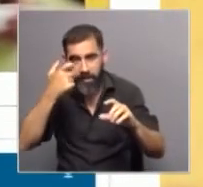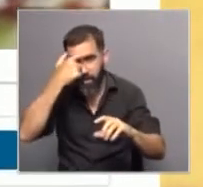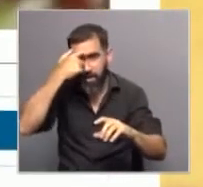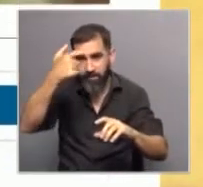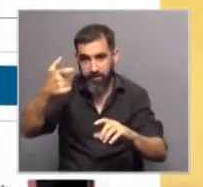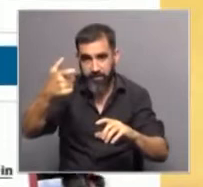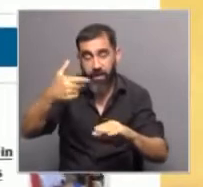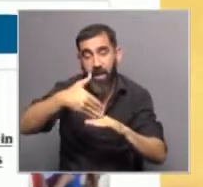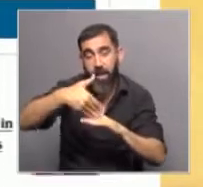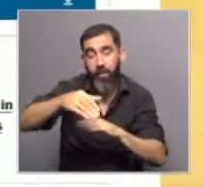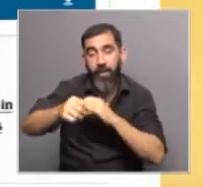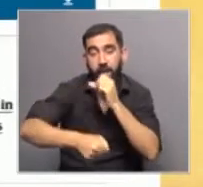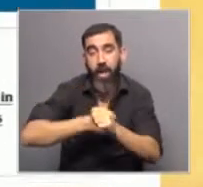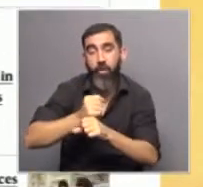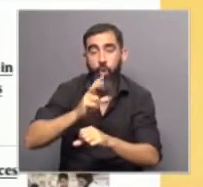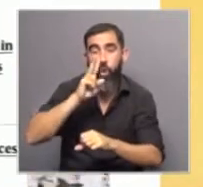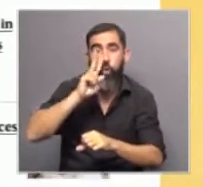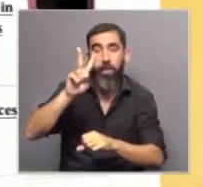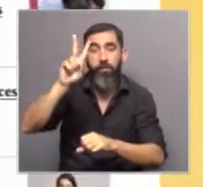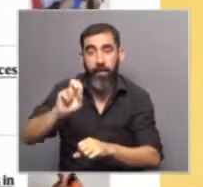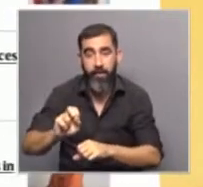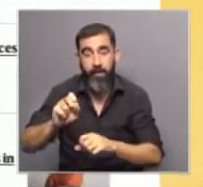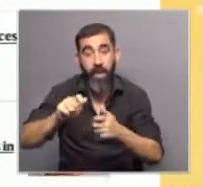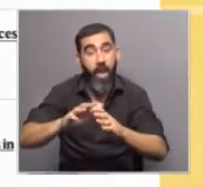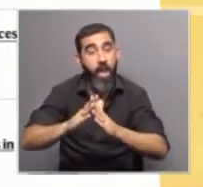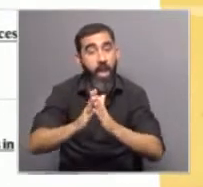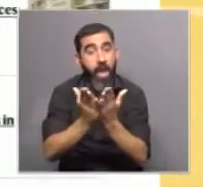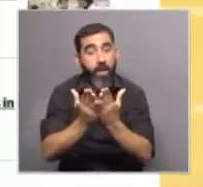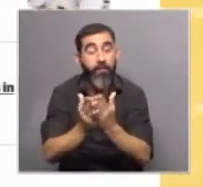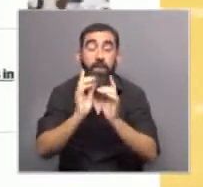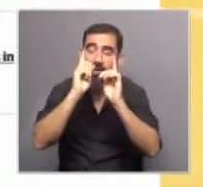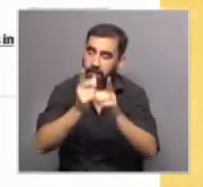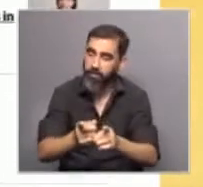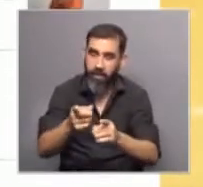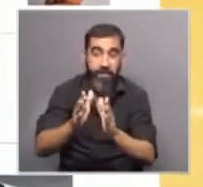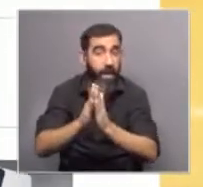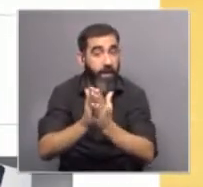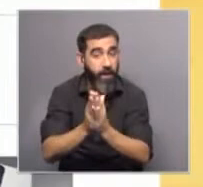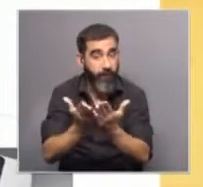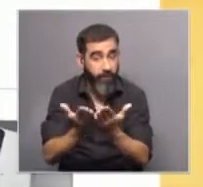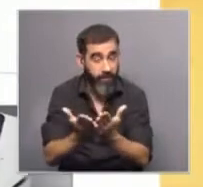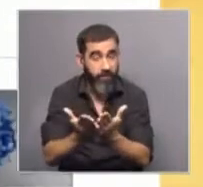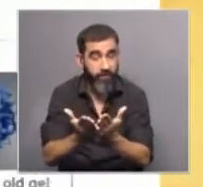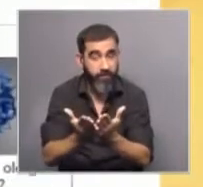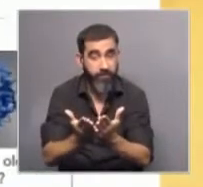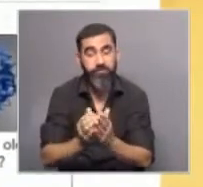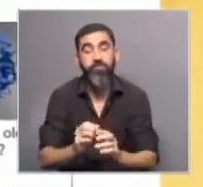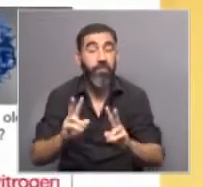lo que fue a partir del año 2020. Y bueno, la revista Nature no fue ajena, ¿no? Es una revista que, aparte